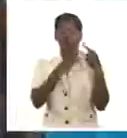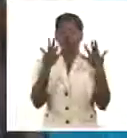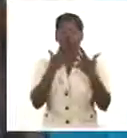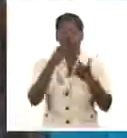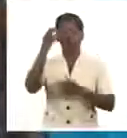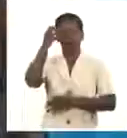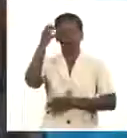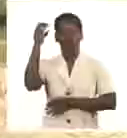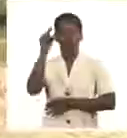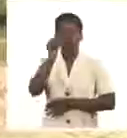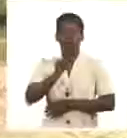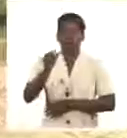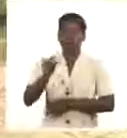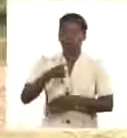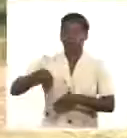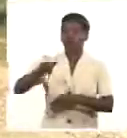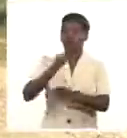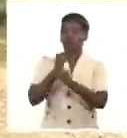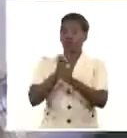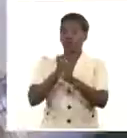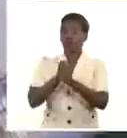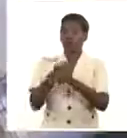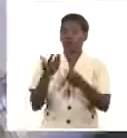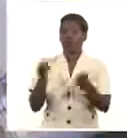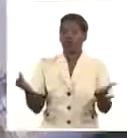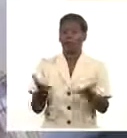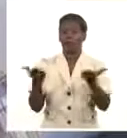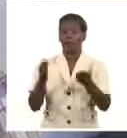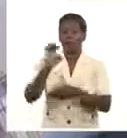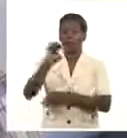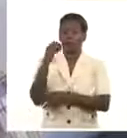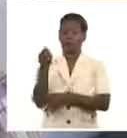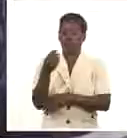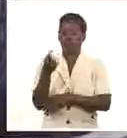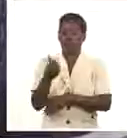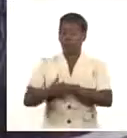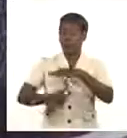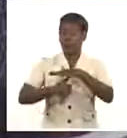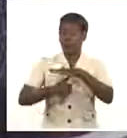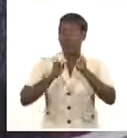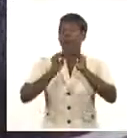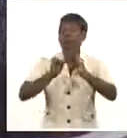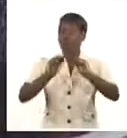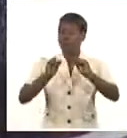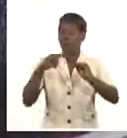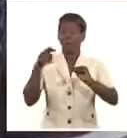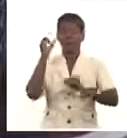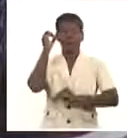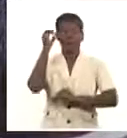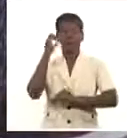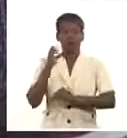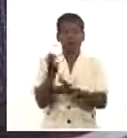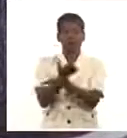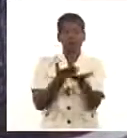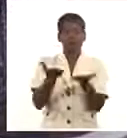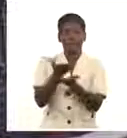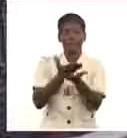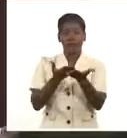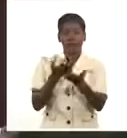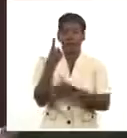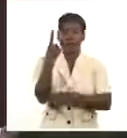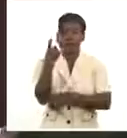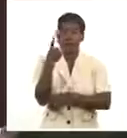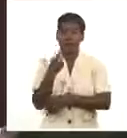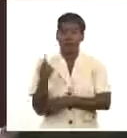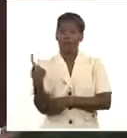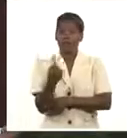participación de los pobladores en el proceso de desarrollo local. Díaz-Canel llamó a crear espacios de sinergia e interacción, abogó por la necesidad